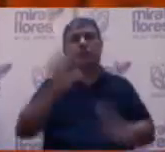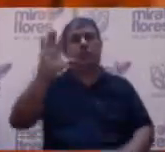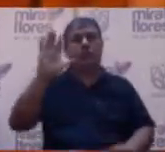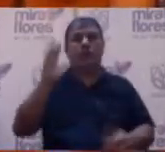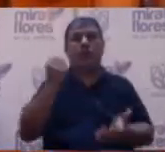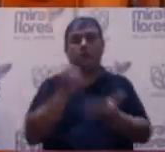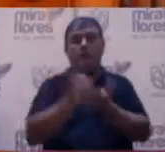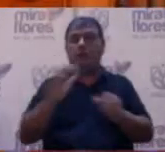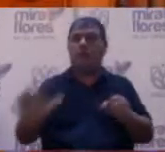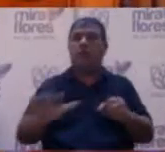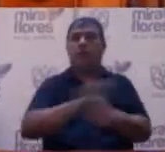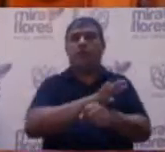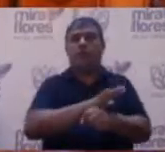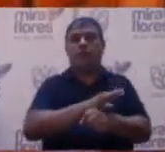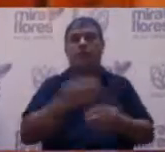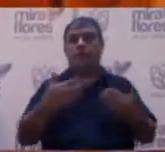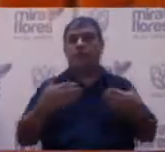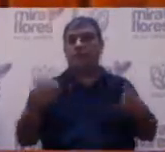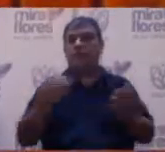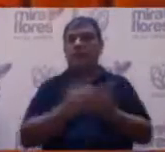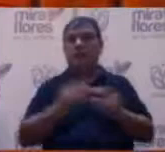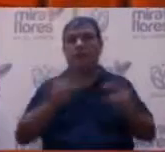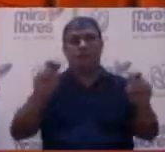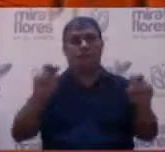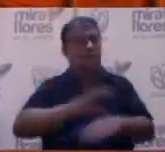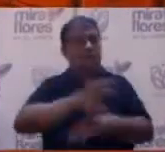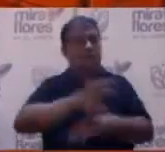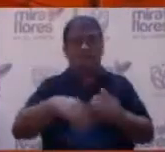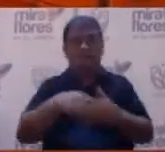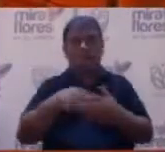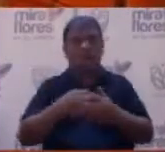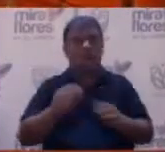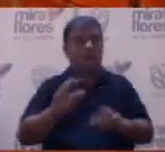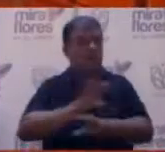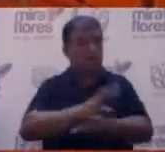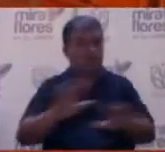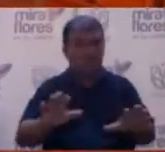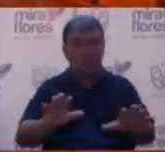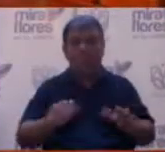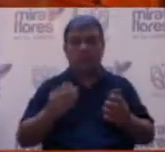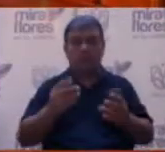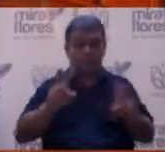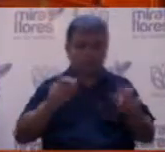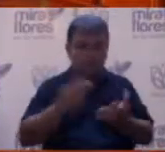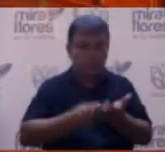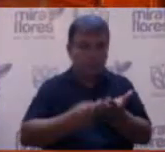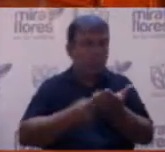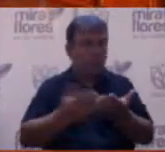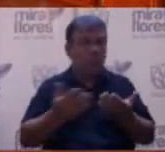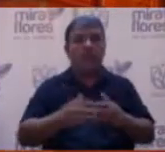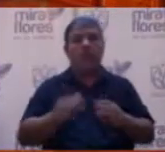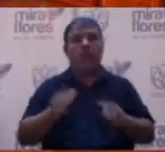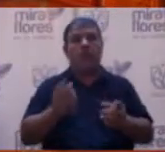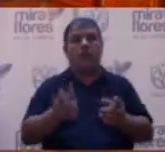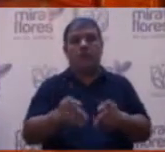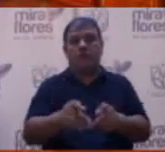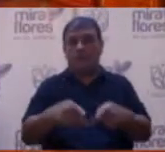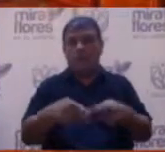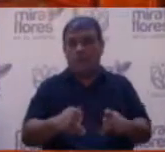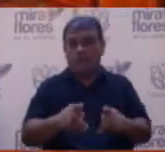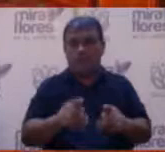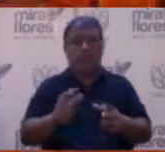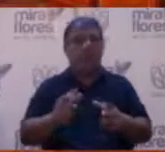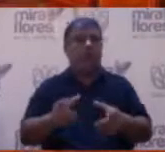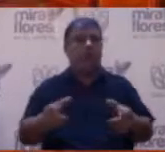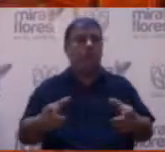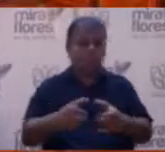por unanimidad. No tenemos más temas, ¿verdad? Es todo, señor alcalde. No habiendo más temas que tratar, voy a pedir a los miembros del Consejo que se sirvan a exonerar